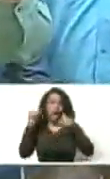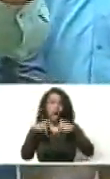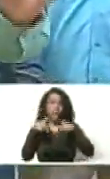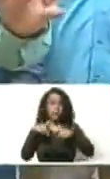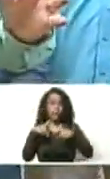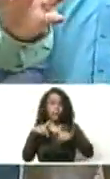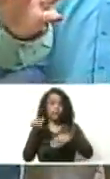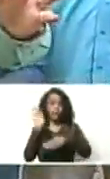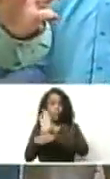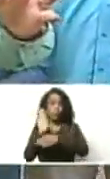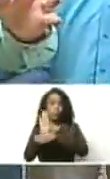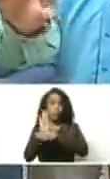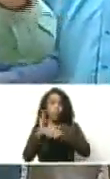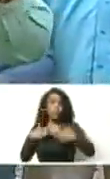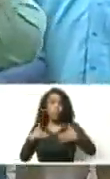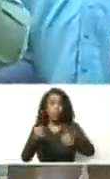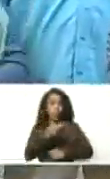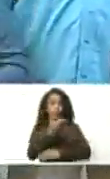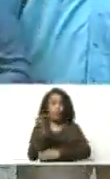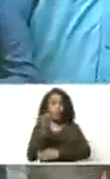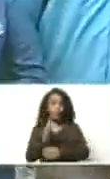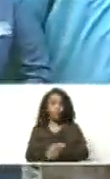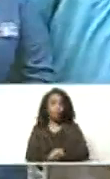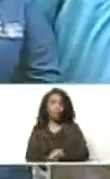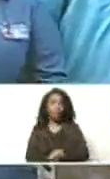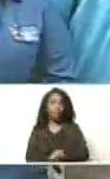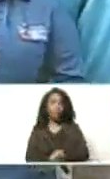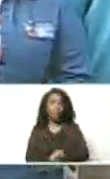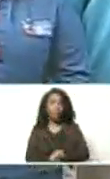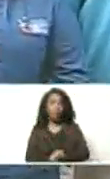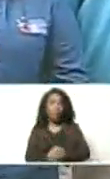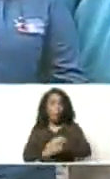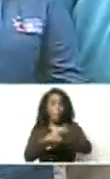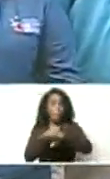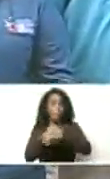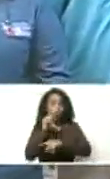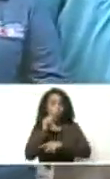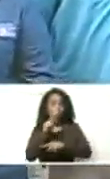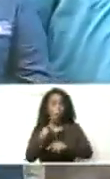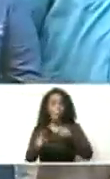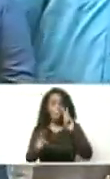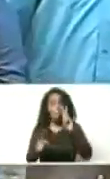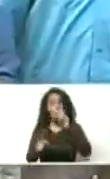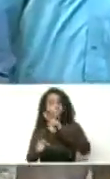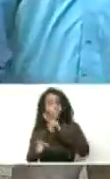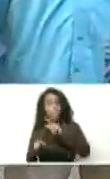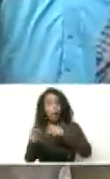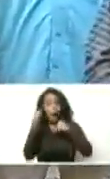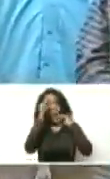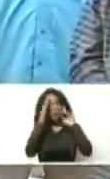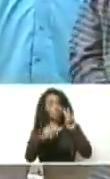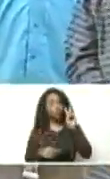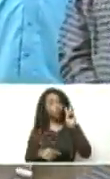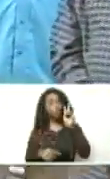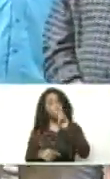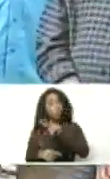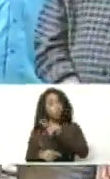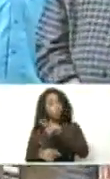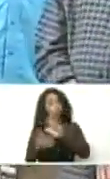se curan en salud ustedes. Claro. Bueno, ministro, métele el ojo, Lealtillería. Métele el